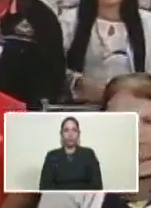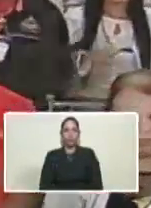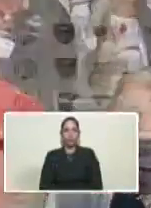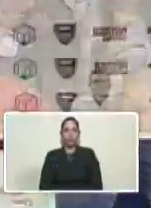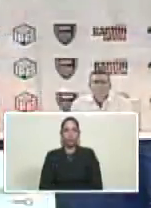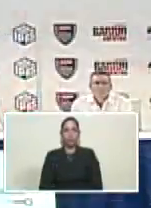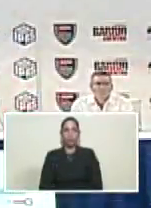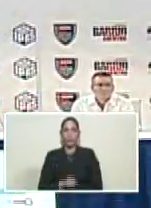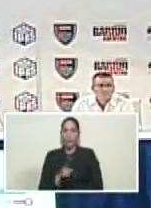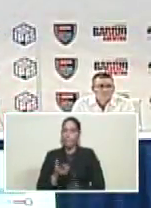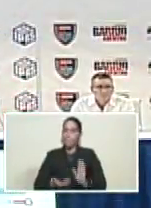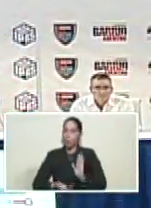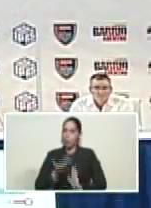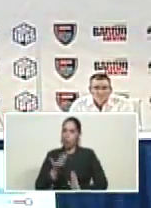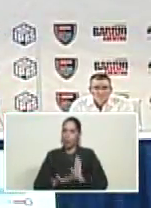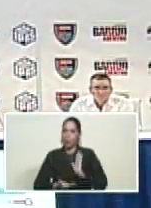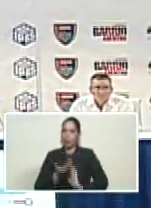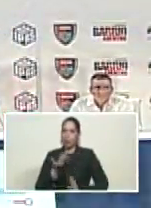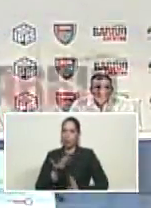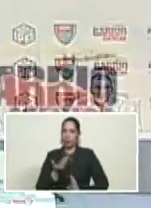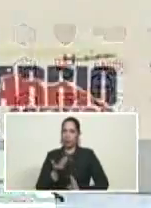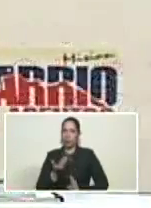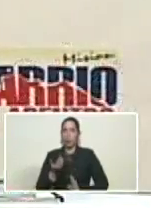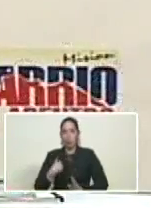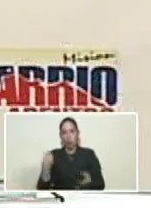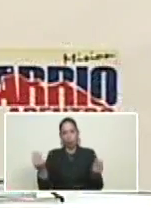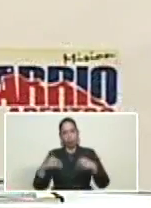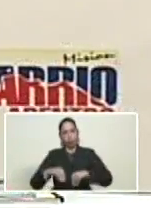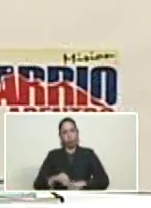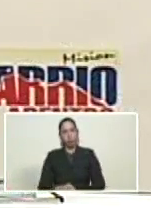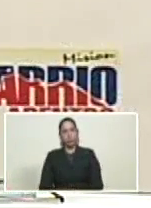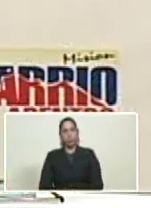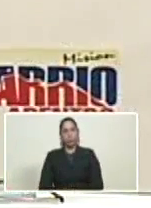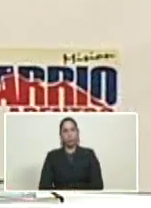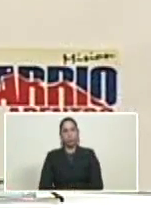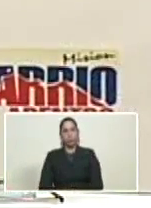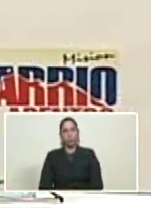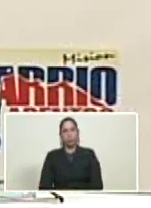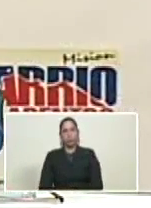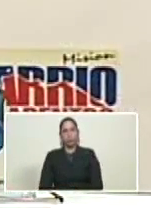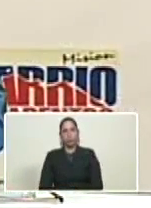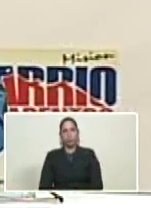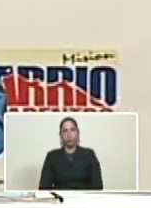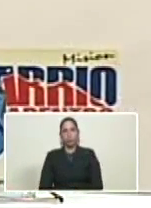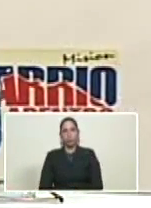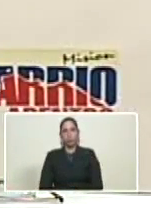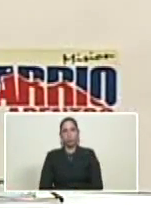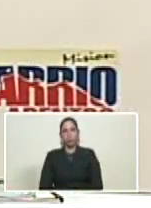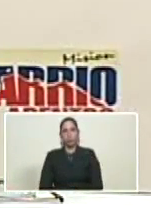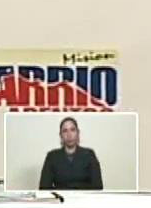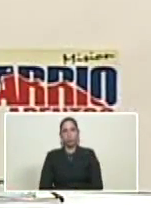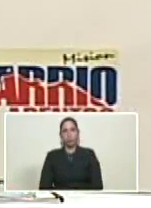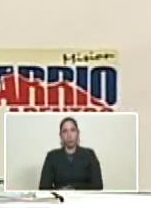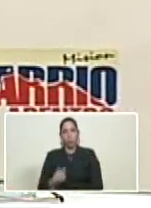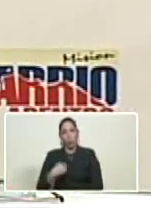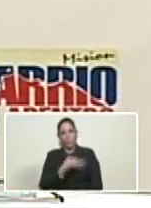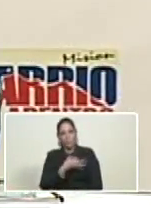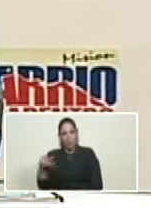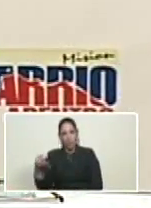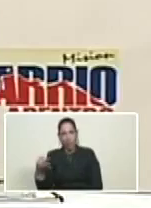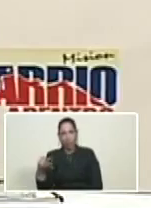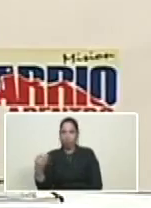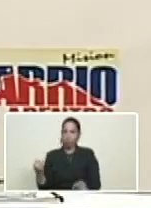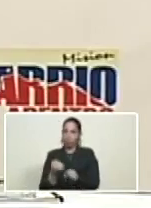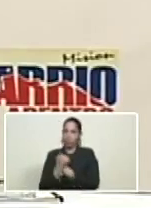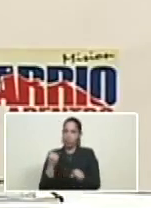Eso es muy importante. Yo estoy de acuerdo, fíjense, ustedes saben que yo soy experto en asuntos